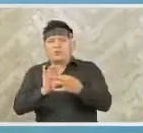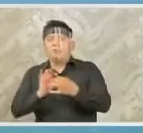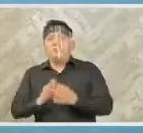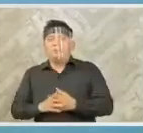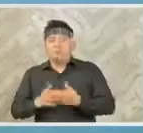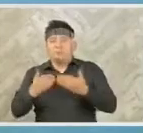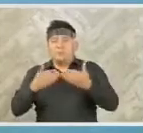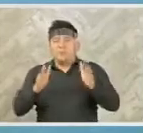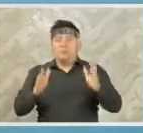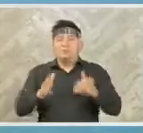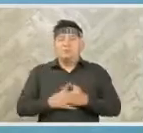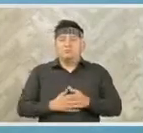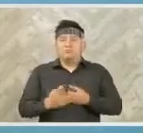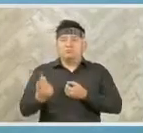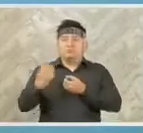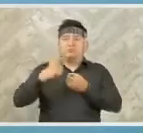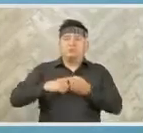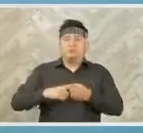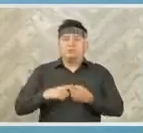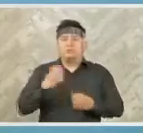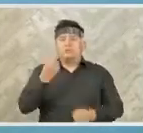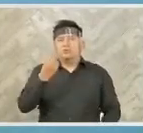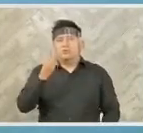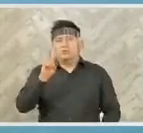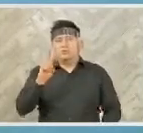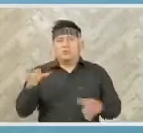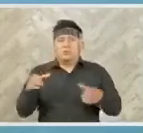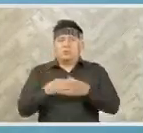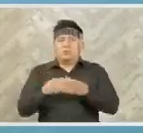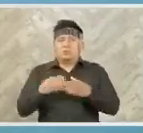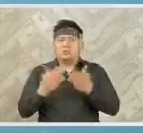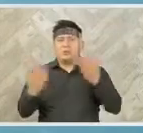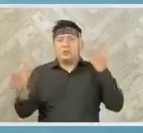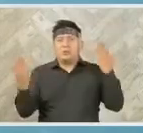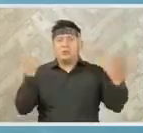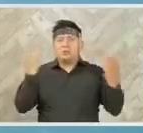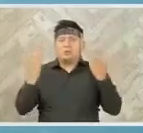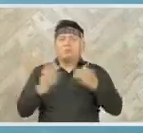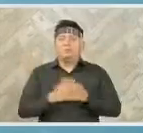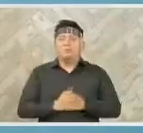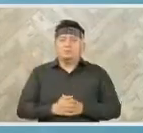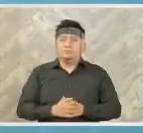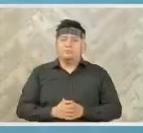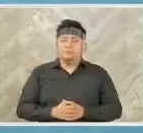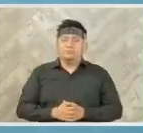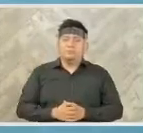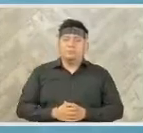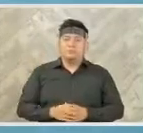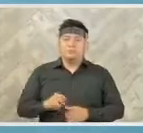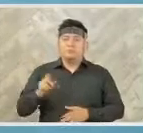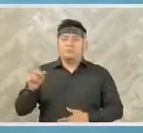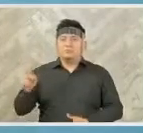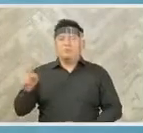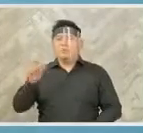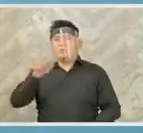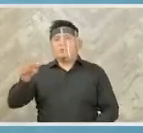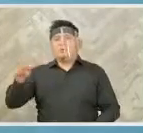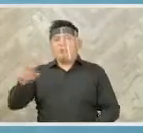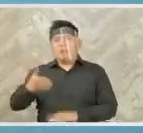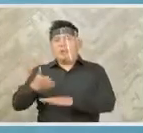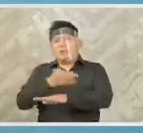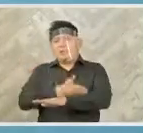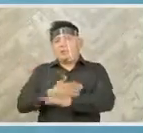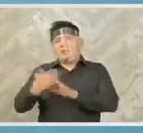abierta en donde participaron 12 asociaciones de nuestra zona rural, asociaciones completamente conformadas por víctimas del conflicto